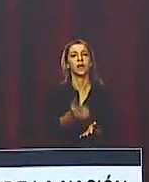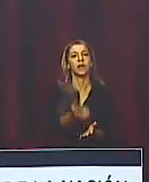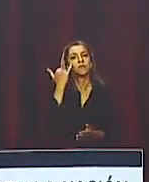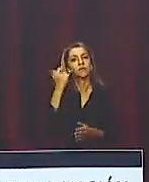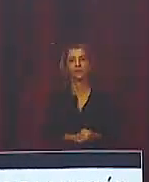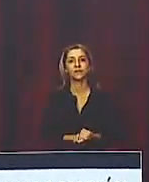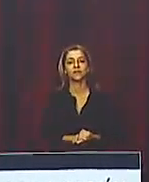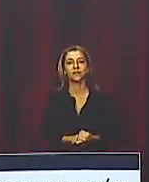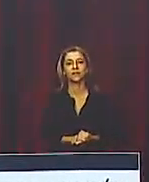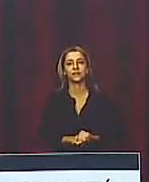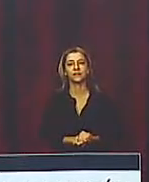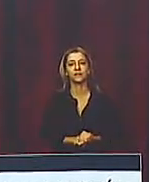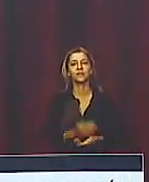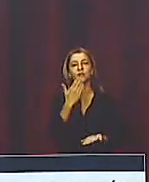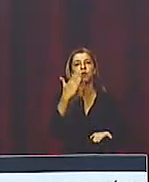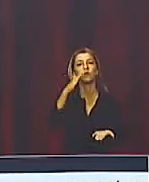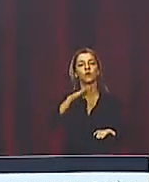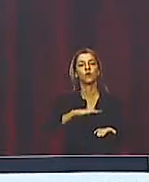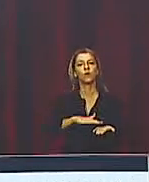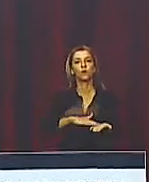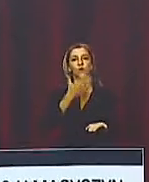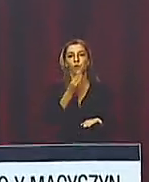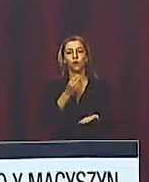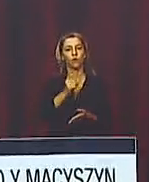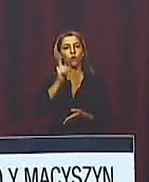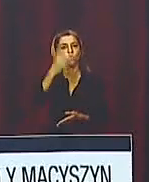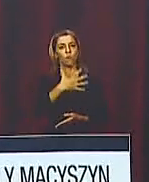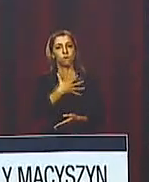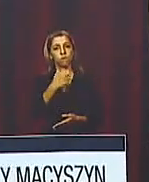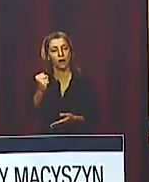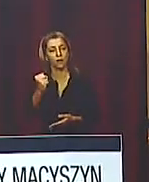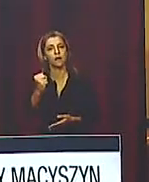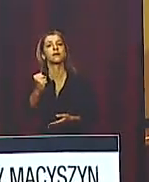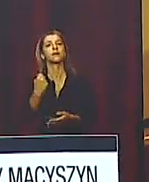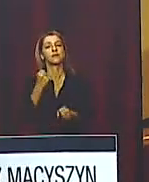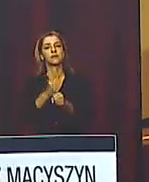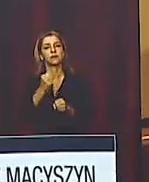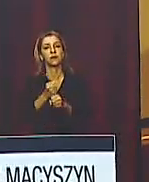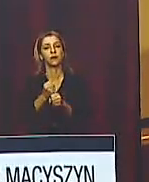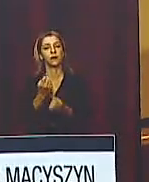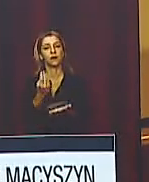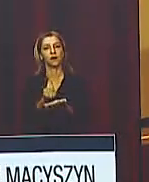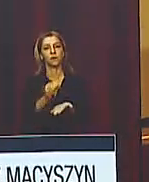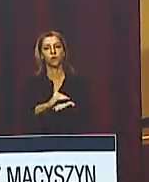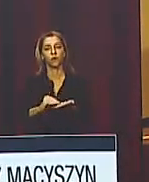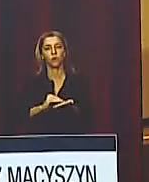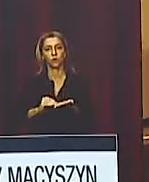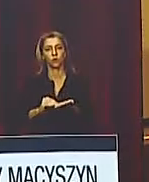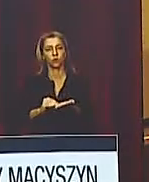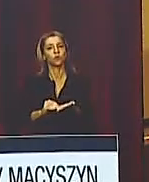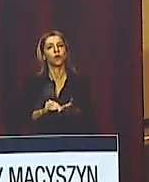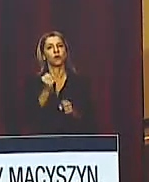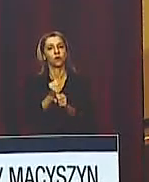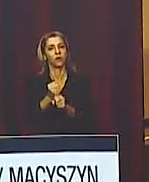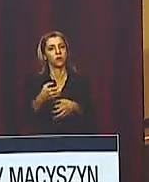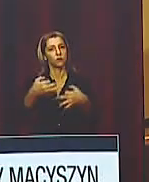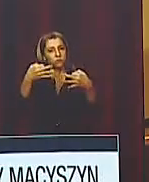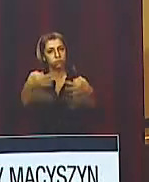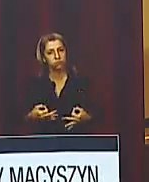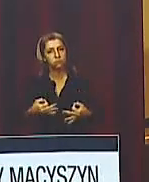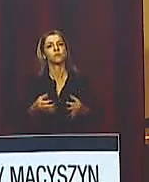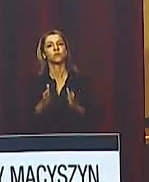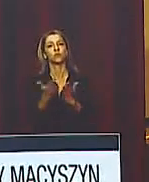la paz de los pueblos y por la paz mundial. Es una frase que utiliza de verdad, hecha. Muy de mi mundo, es verdad. Pero bueno, a